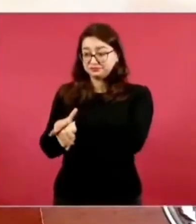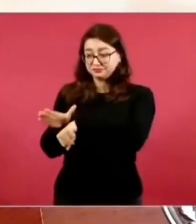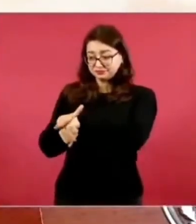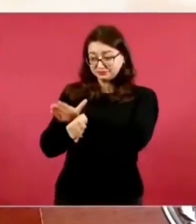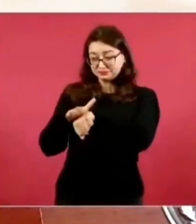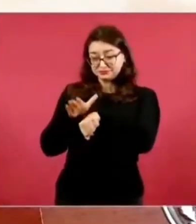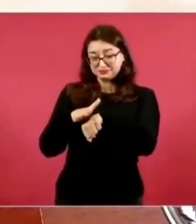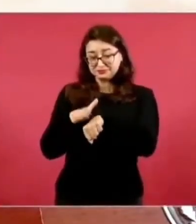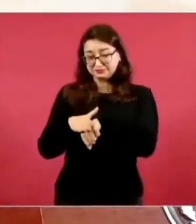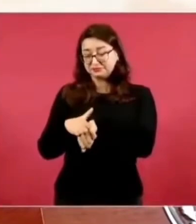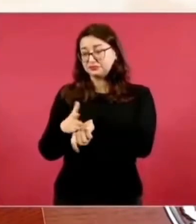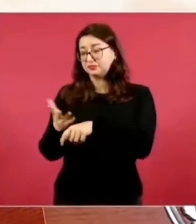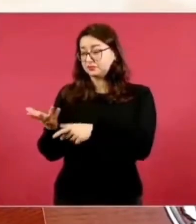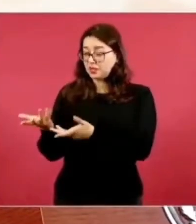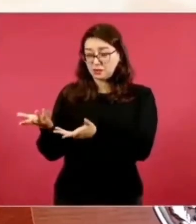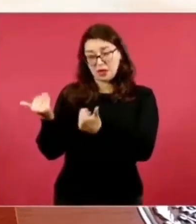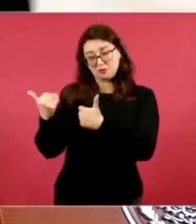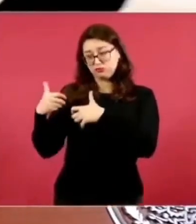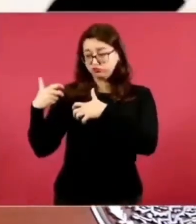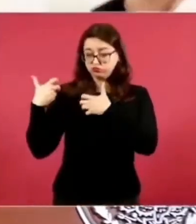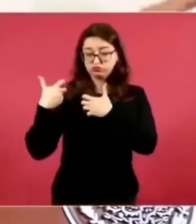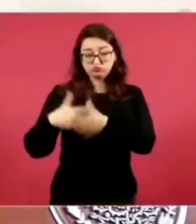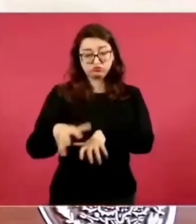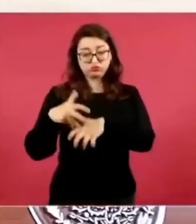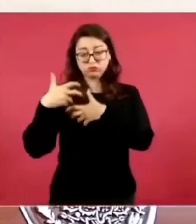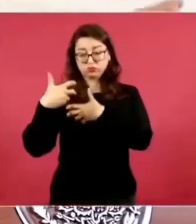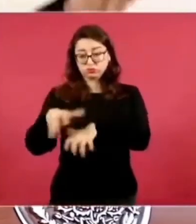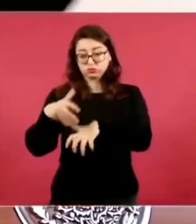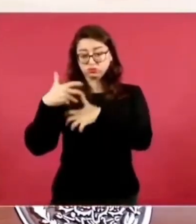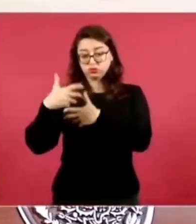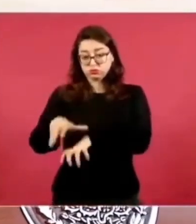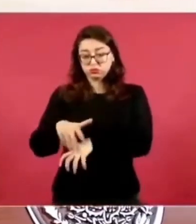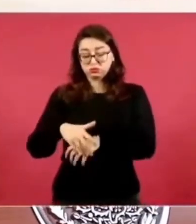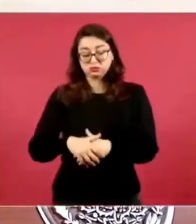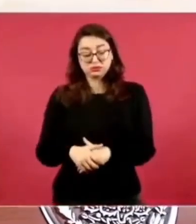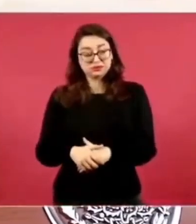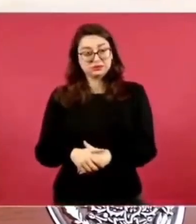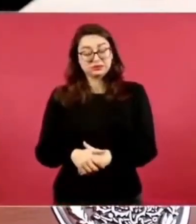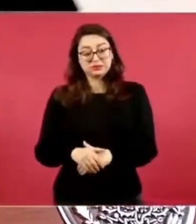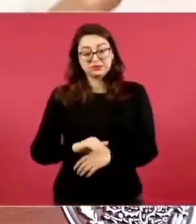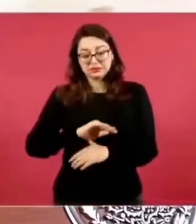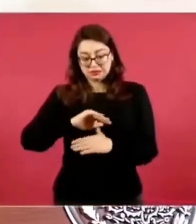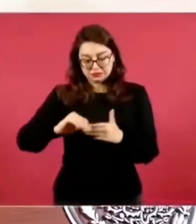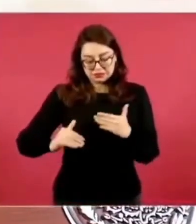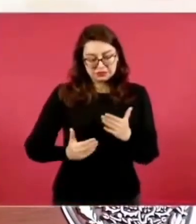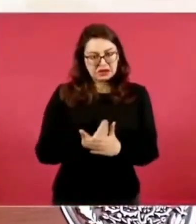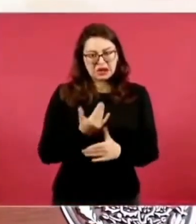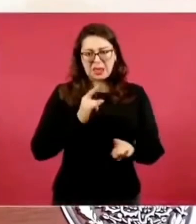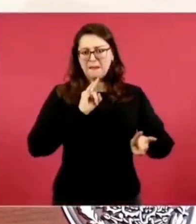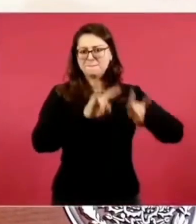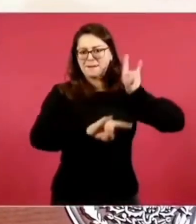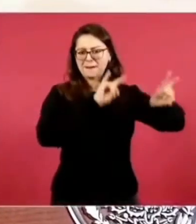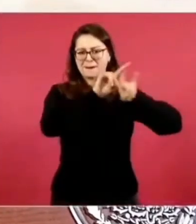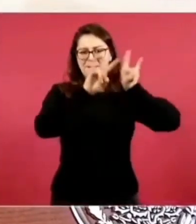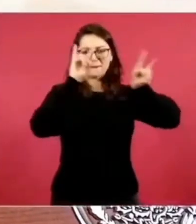amanecían pasquines en todo Villahermosa, tapizado Villahermosa, en contra mía.